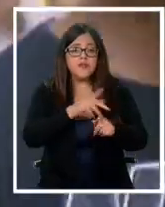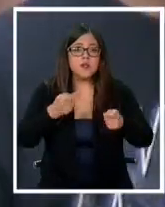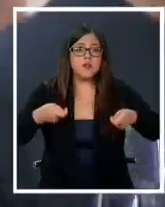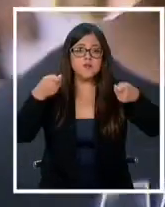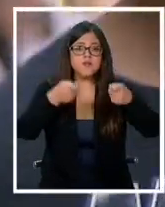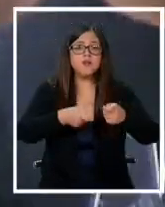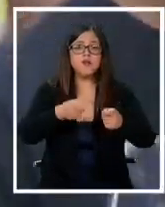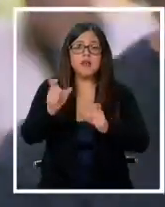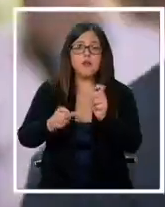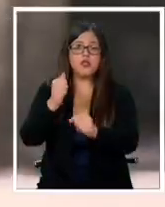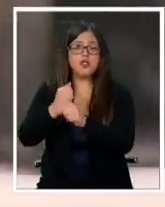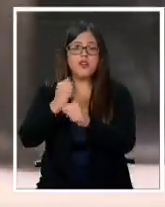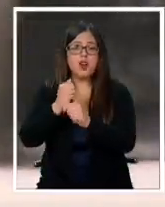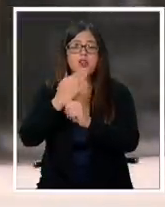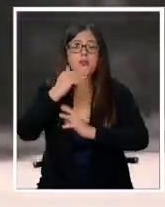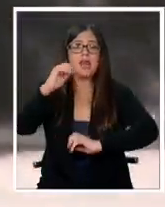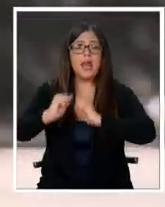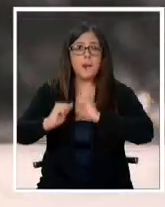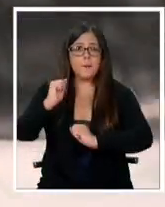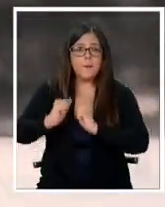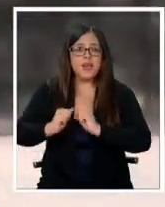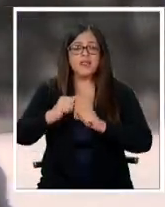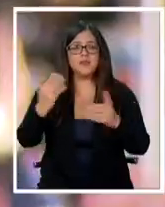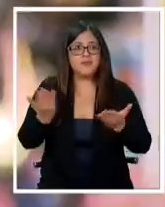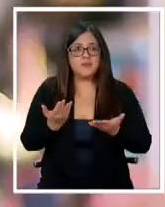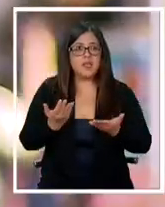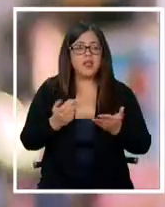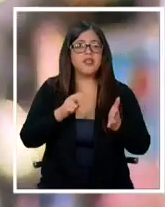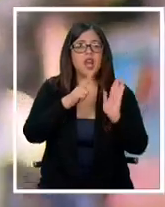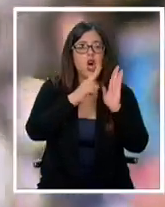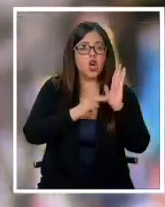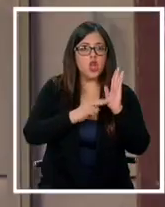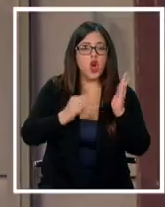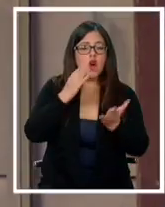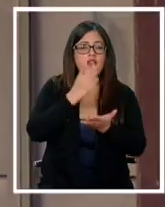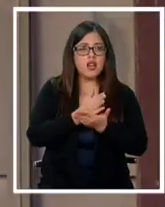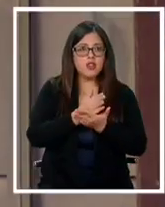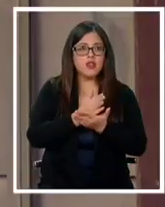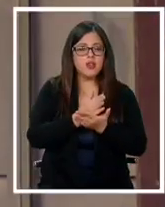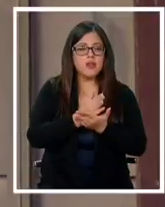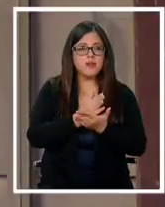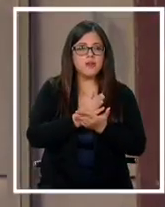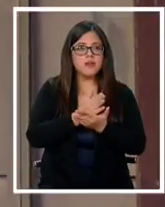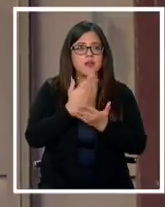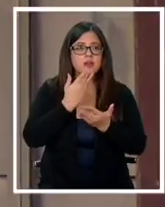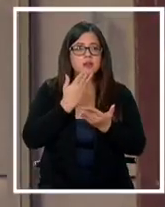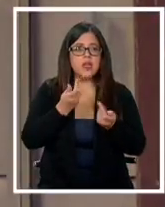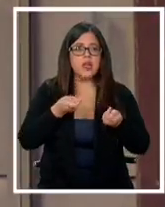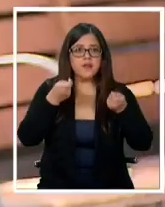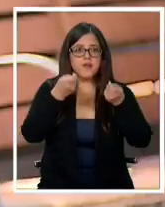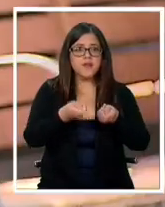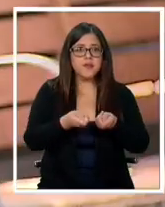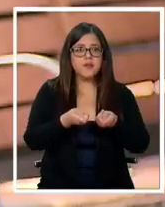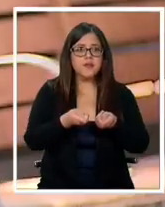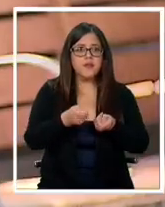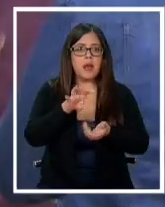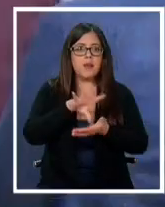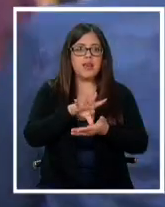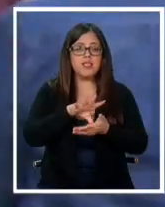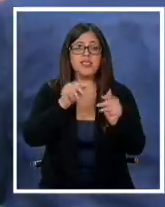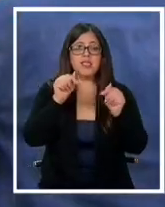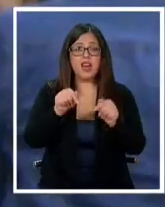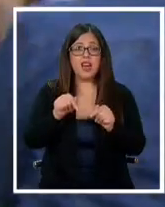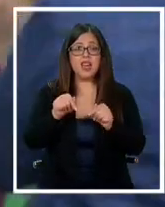aporte de los trabajadores y los empleadores a través de cotizaciones obligatorias y por rentas generales de la nación el